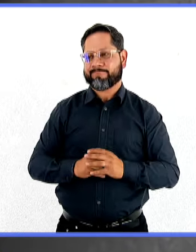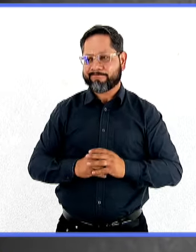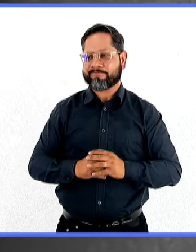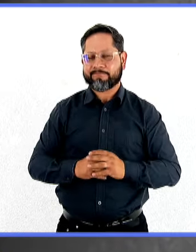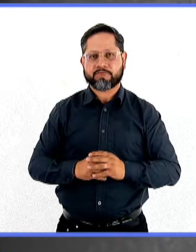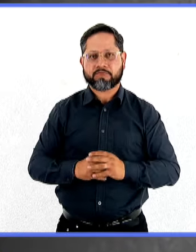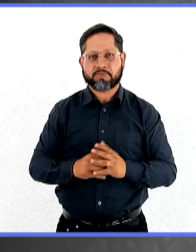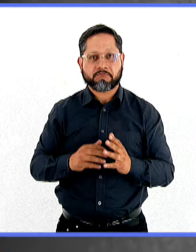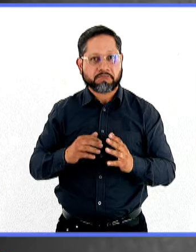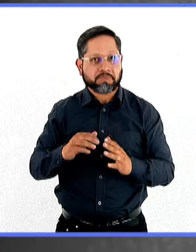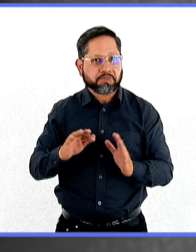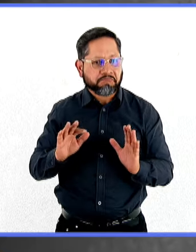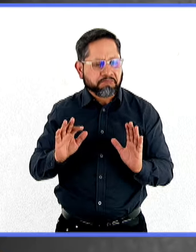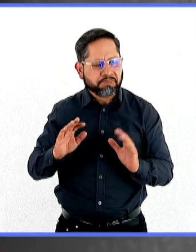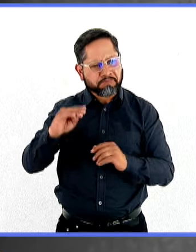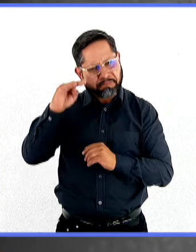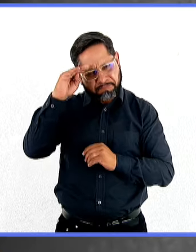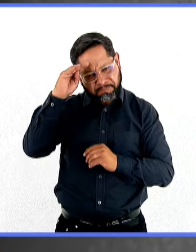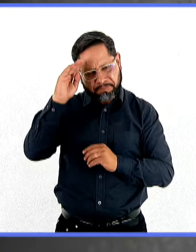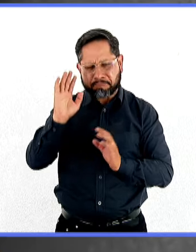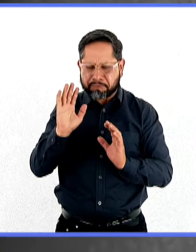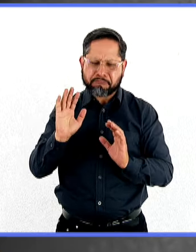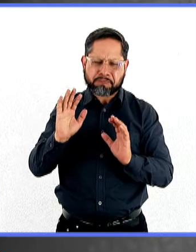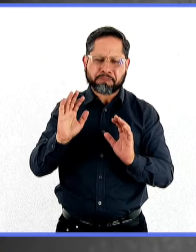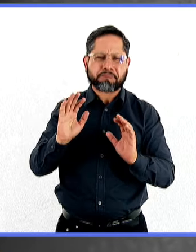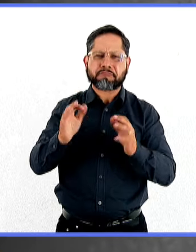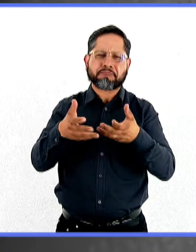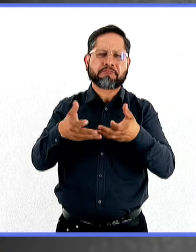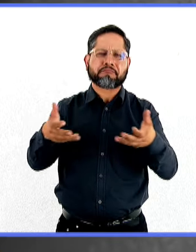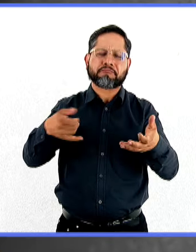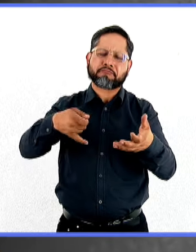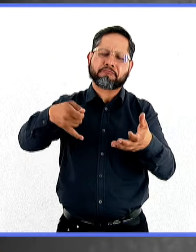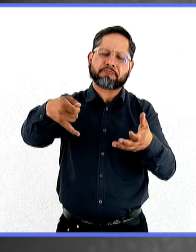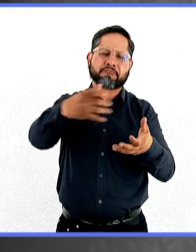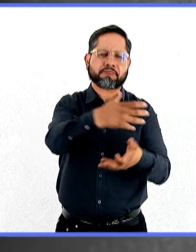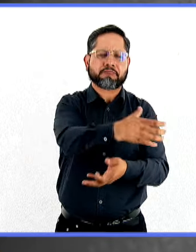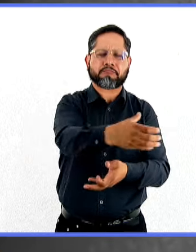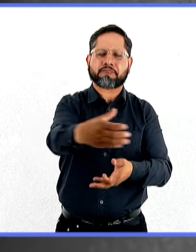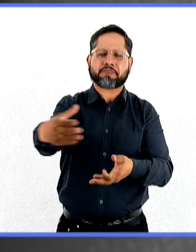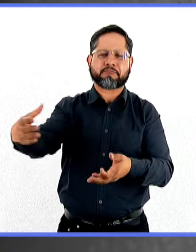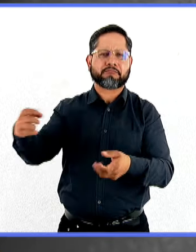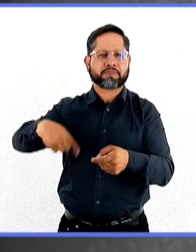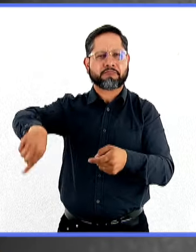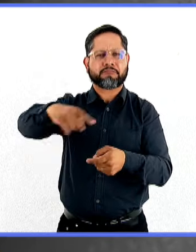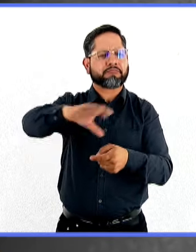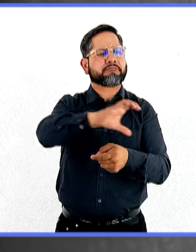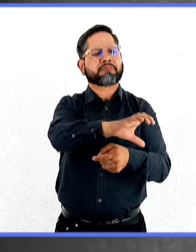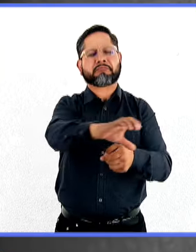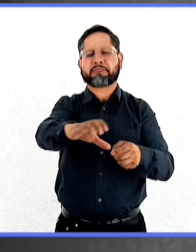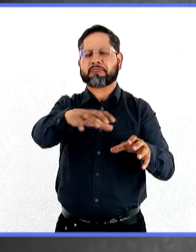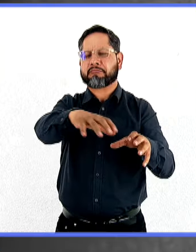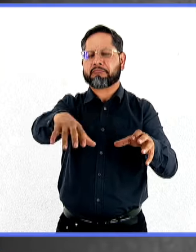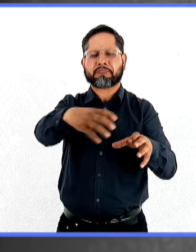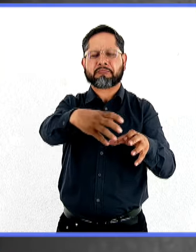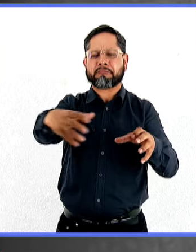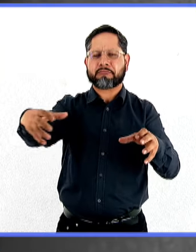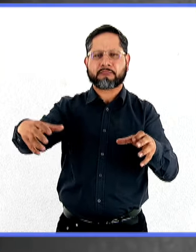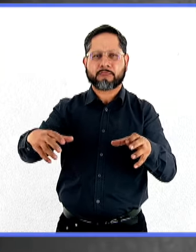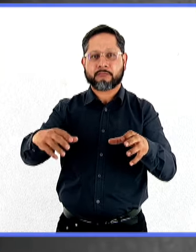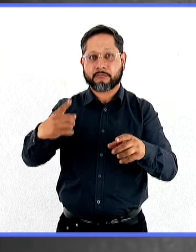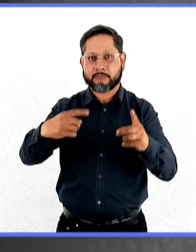Generalmente decimos las quemas agropecuarias son las más responsables pero también hay incendios